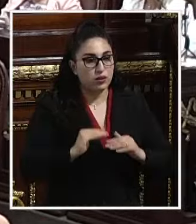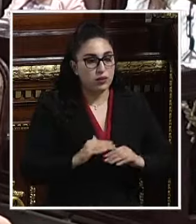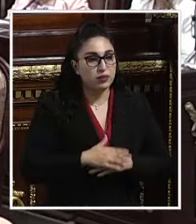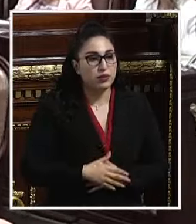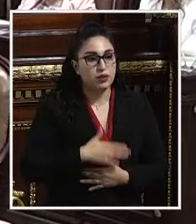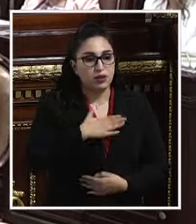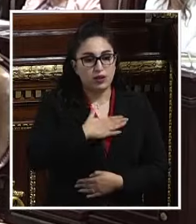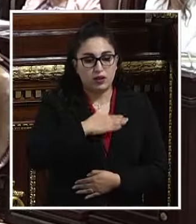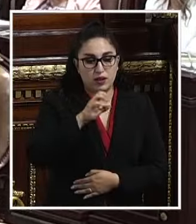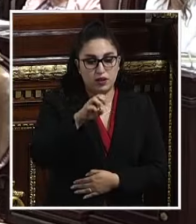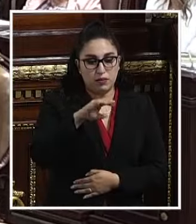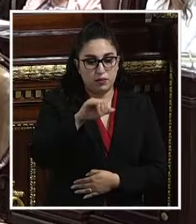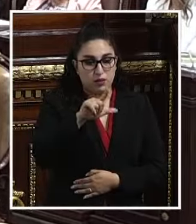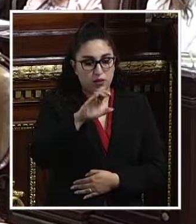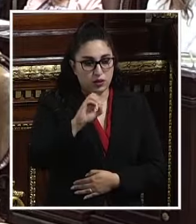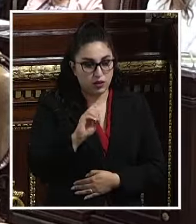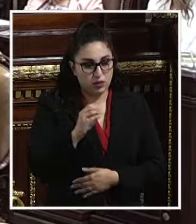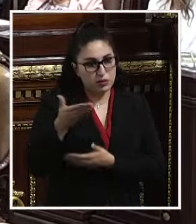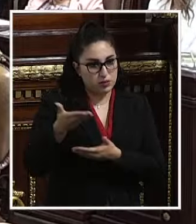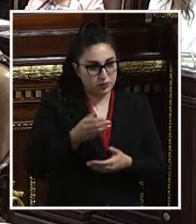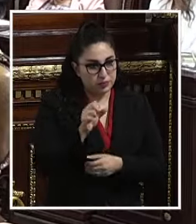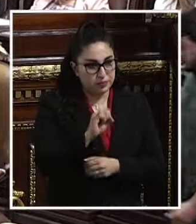Emilio Guijosa, presente.